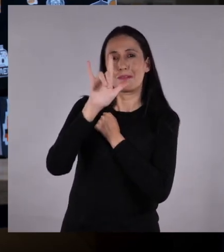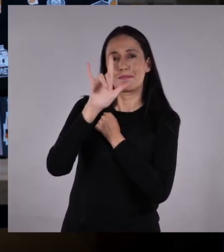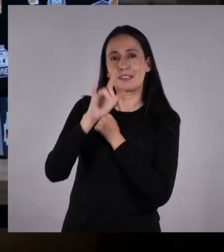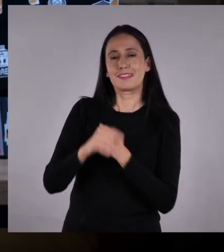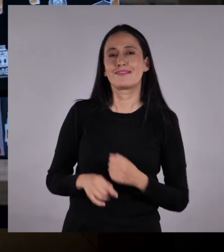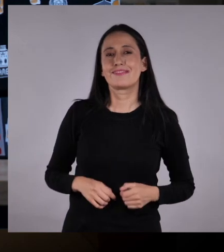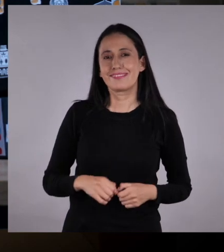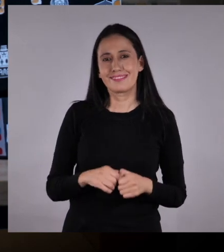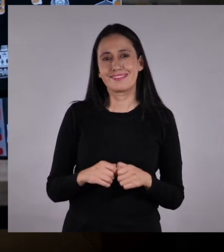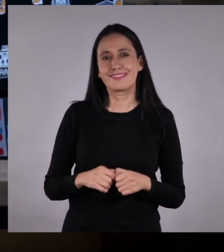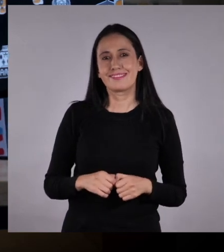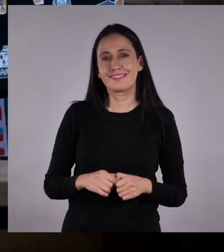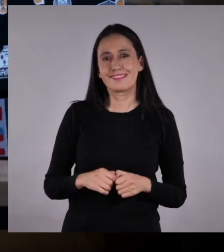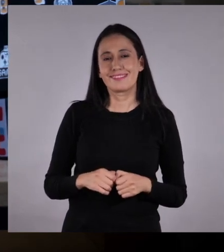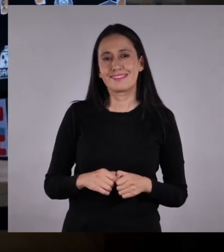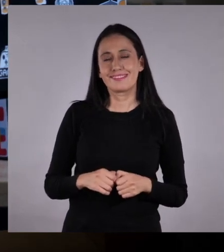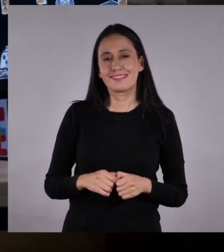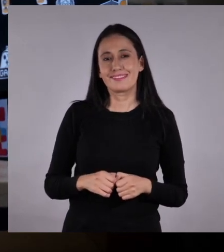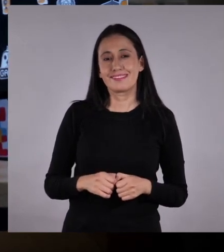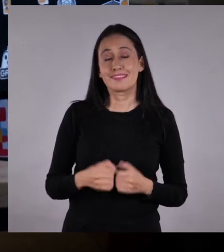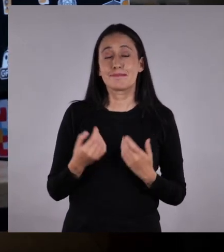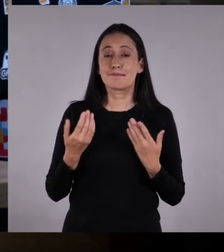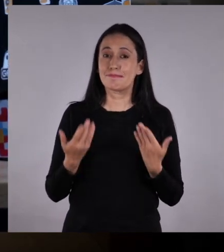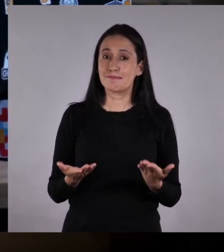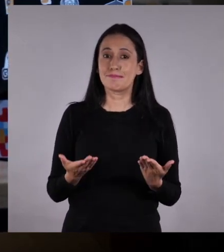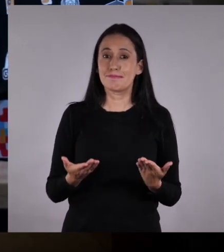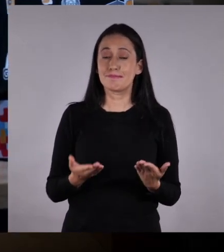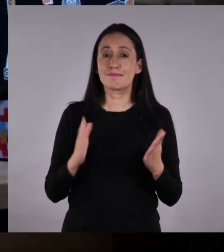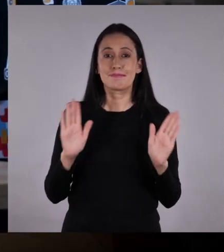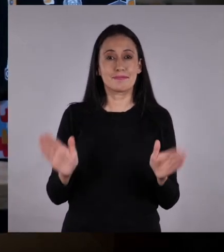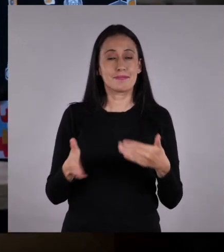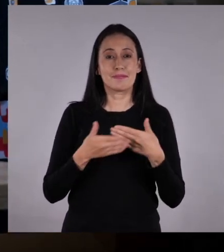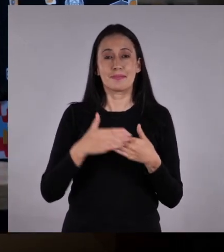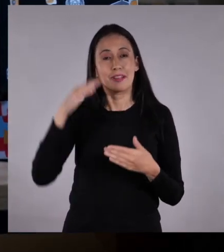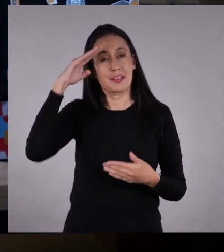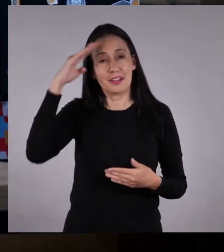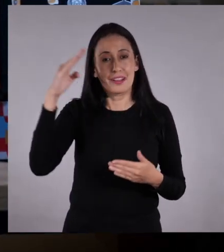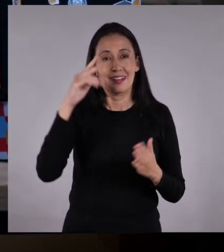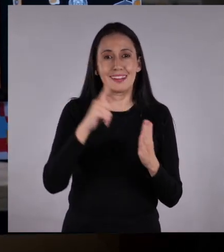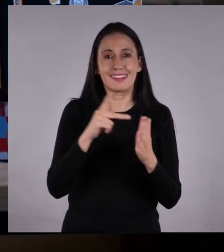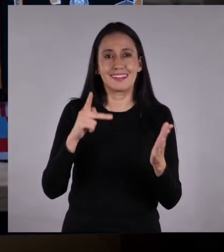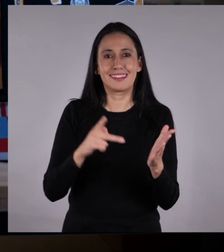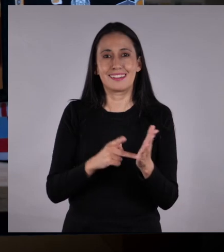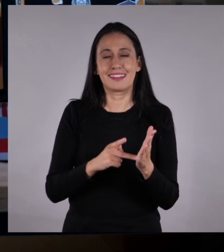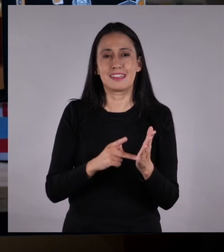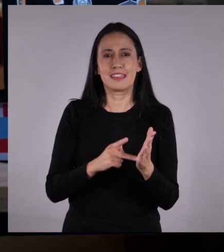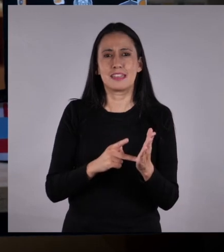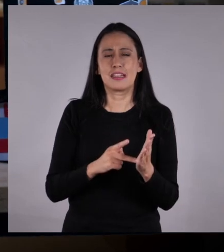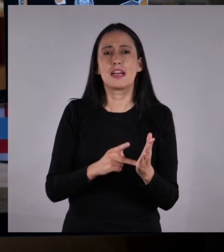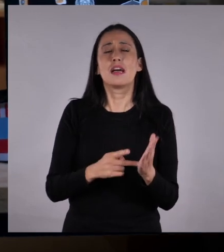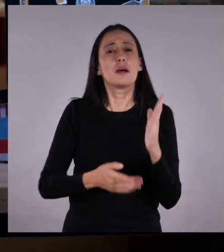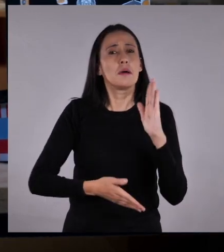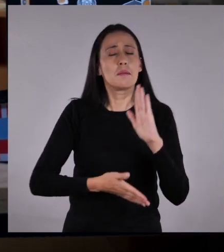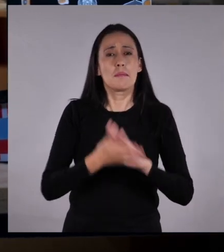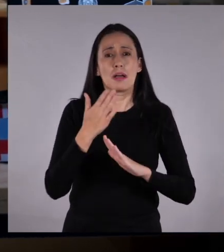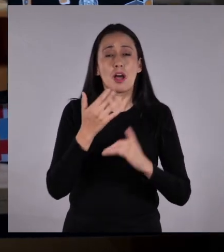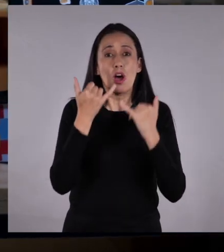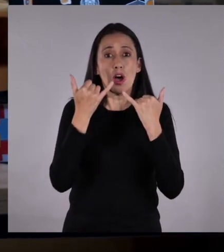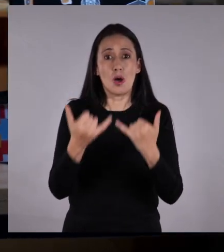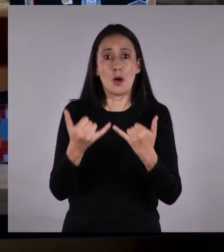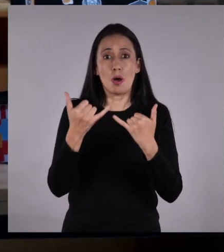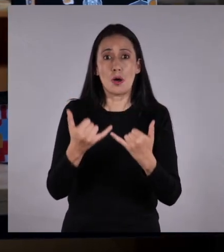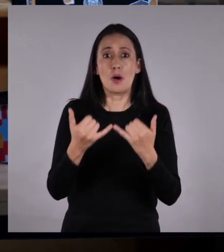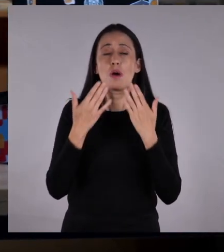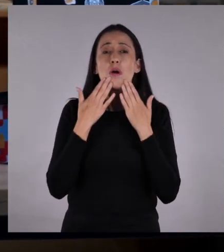En fin, sin más, nos vemos en el próximo video. Y vayan corriendo ahorita mismo y denle un fuerte abrazo a sus